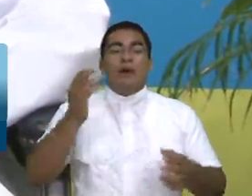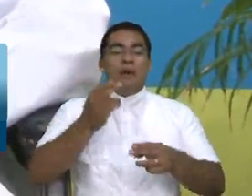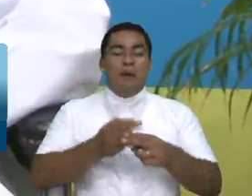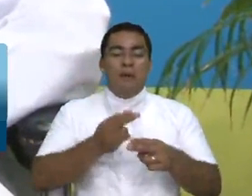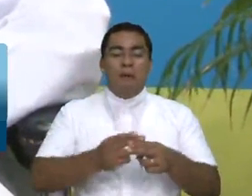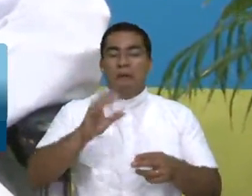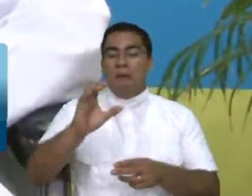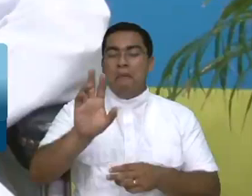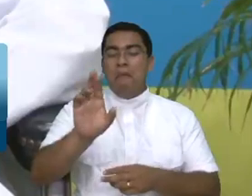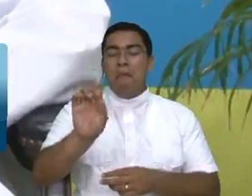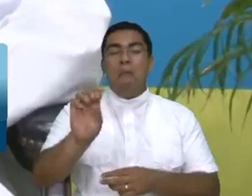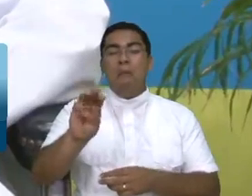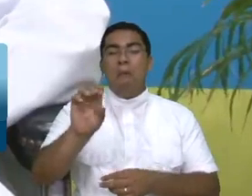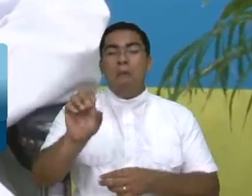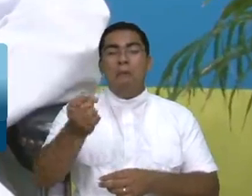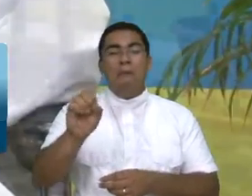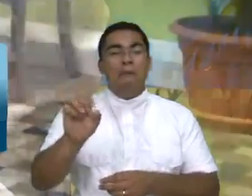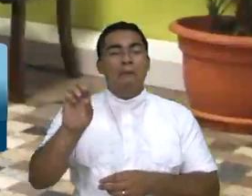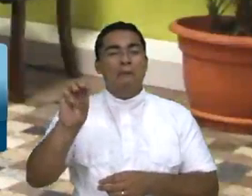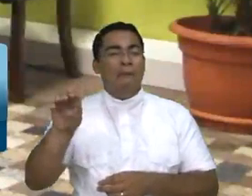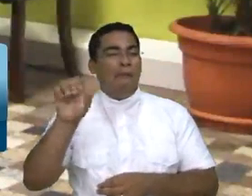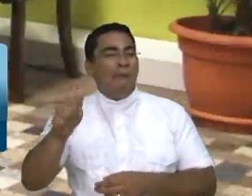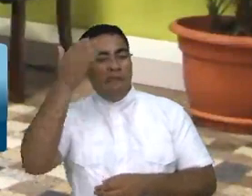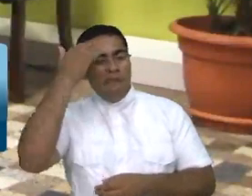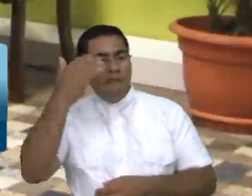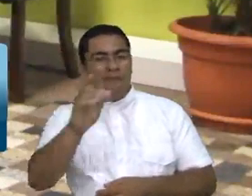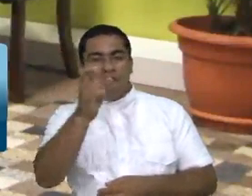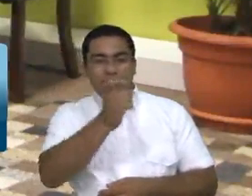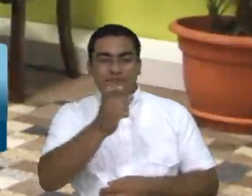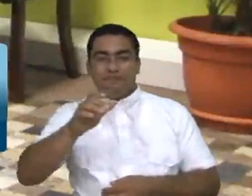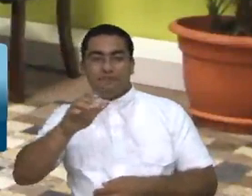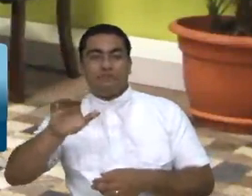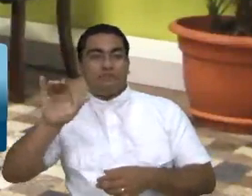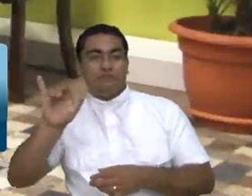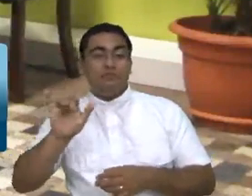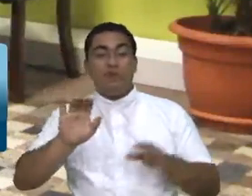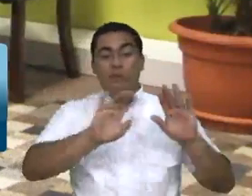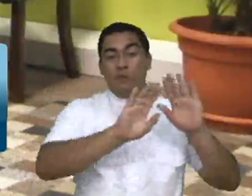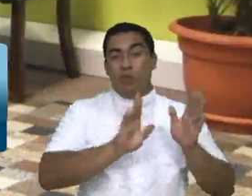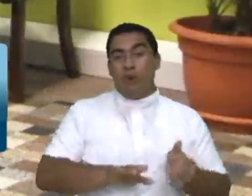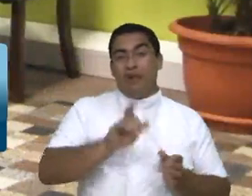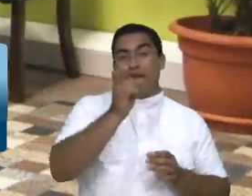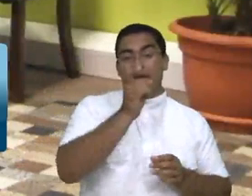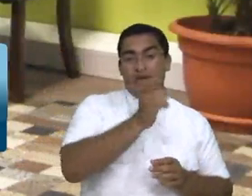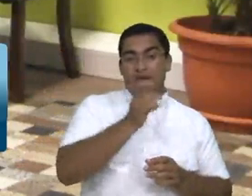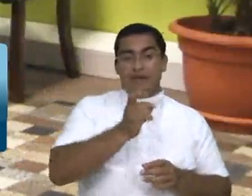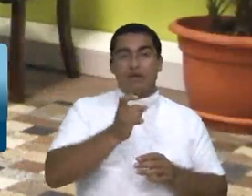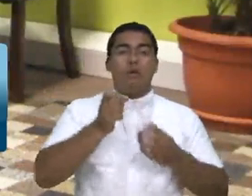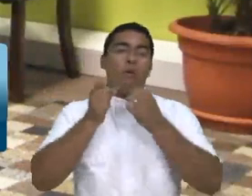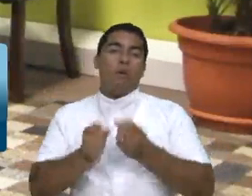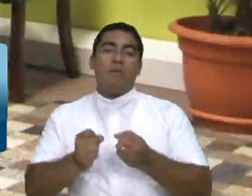que definen el sexo de la persona, ¿verdad? XY, exacto. Las mujeres tienen dos X y los varones tenemos una